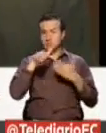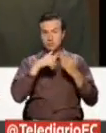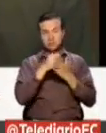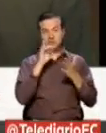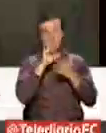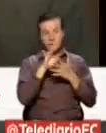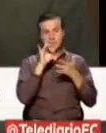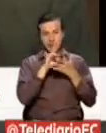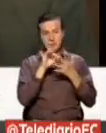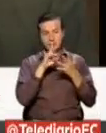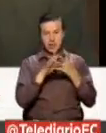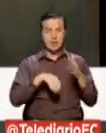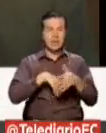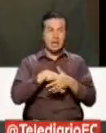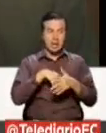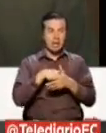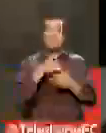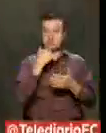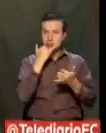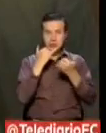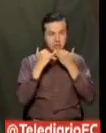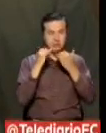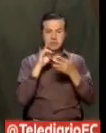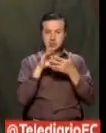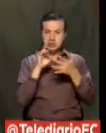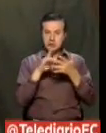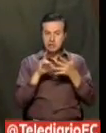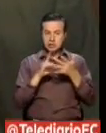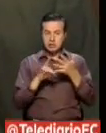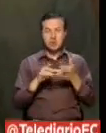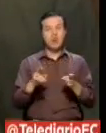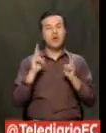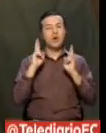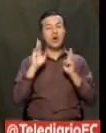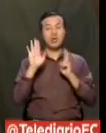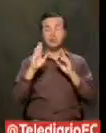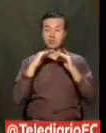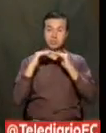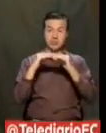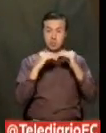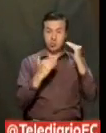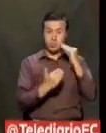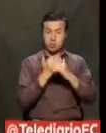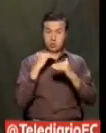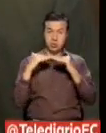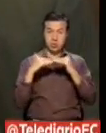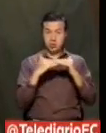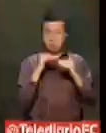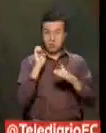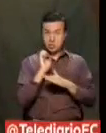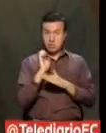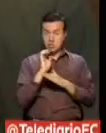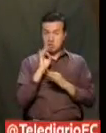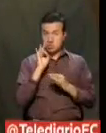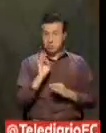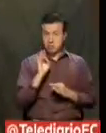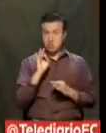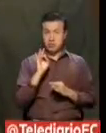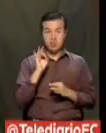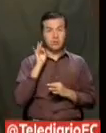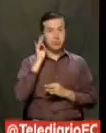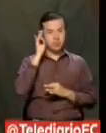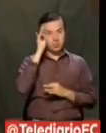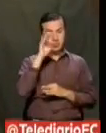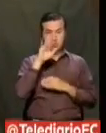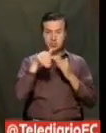los obstáculos, y ojalá que esta democracia renovada le traiga al Ecuador el progreso